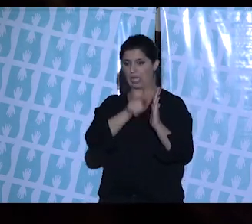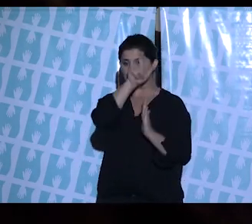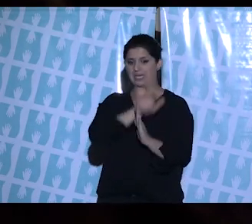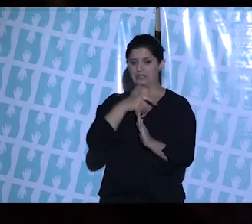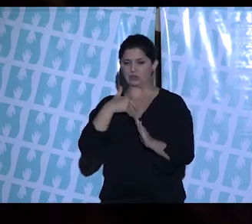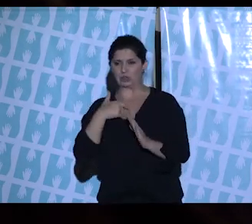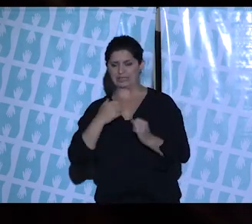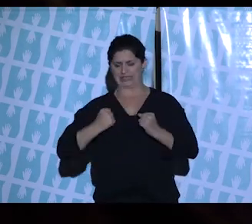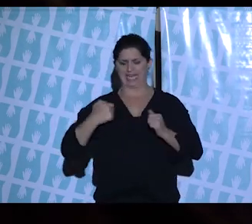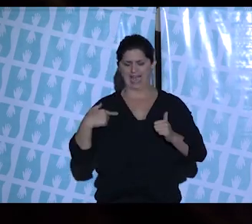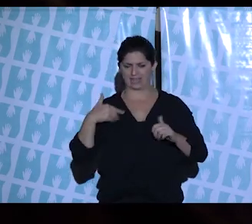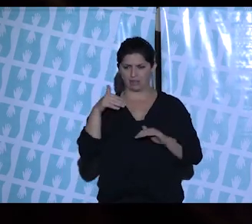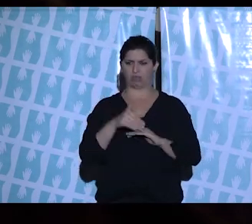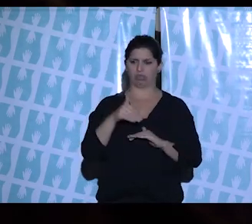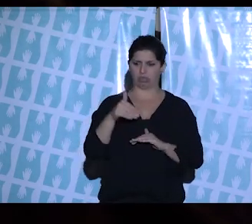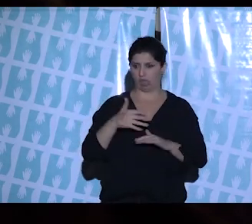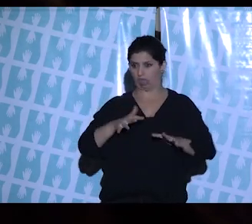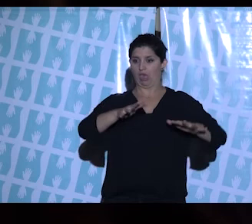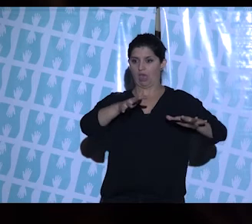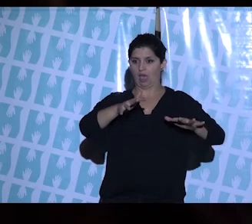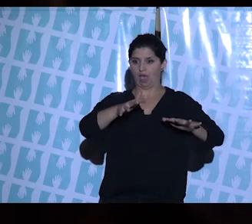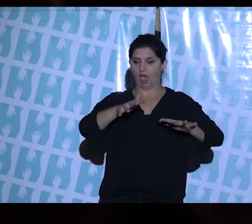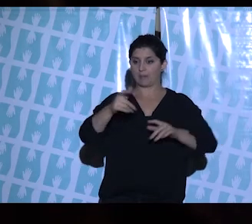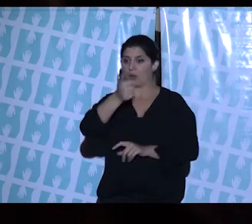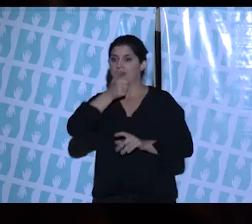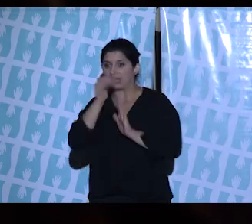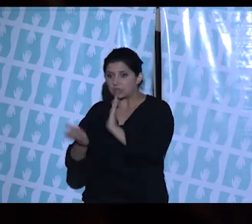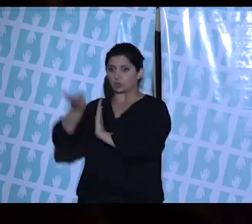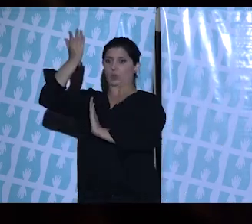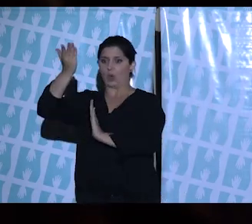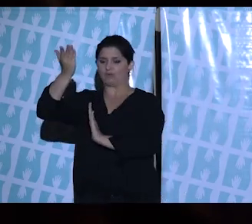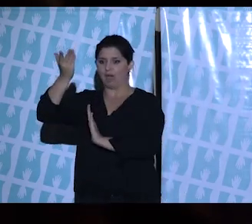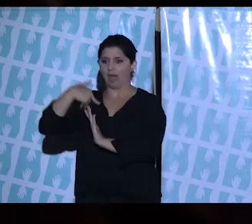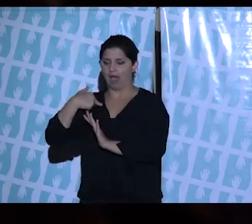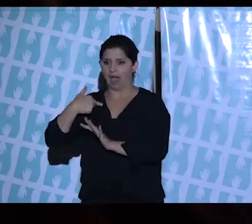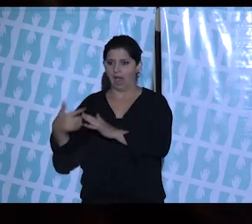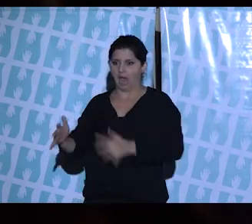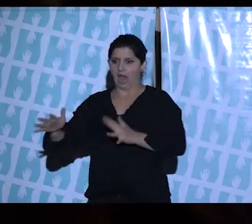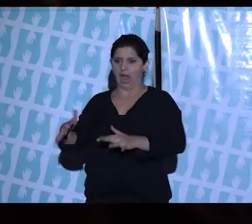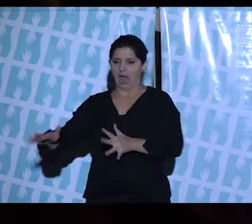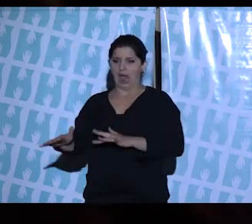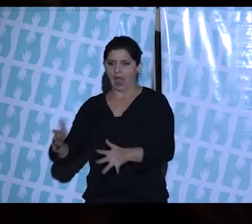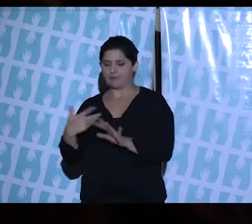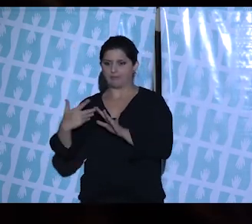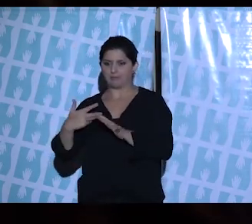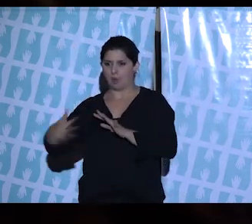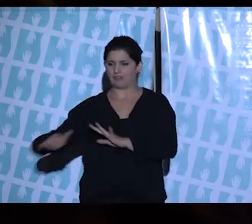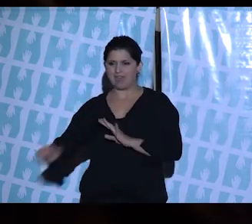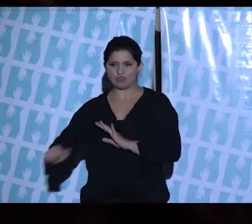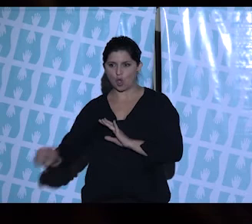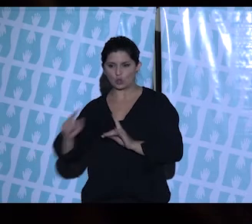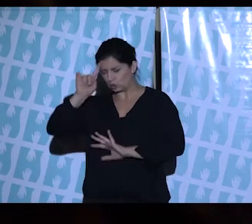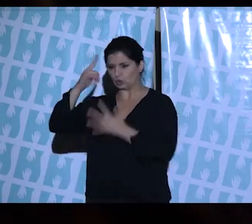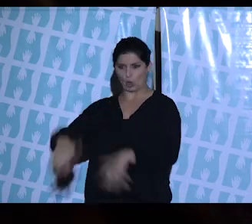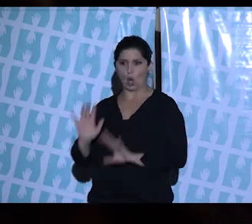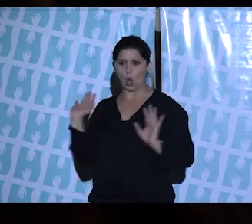lento, más rígido y más tembloroso. Si le subo la levodopa, el individuo está con movimientos involuntarios. Entonces,